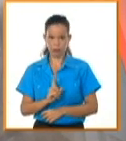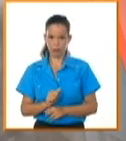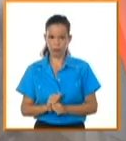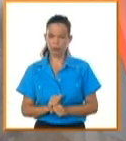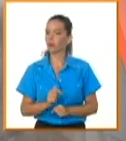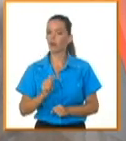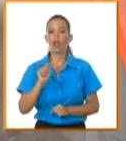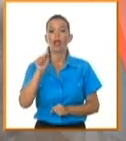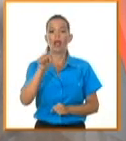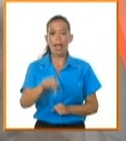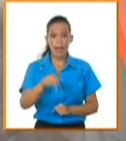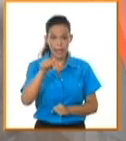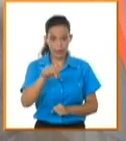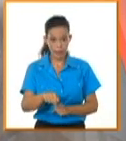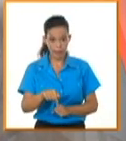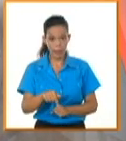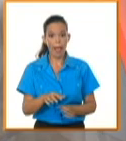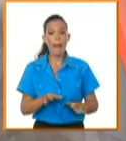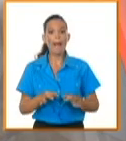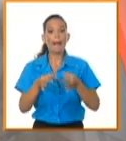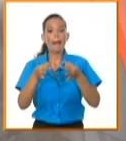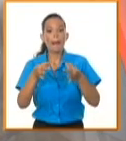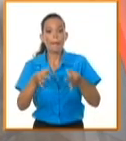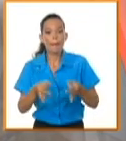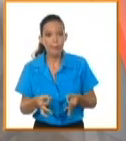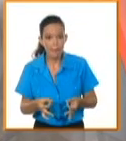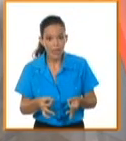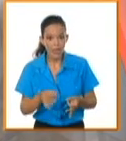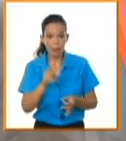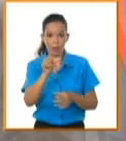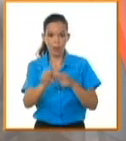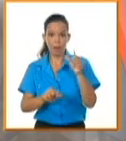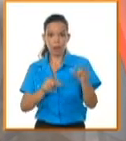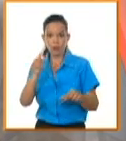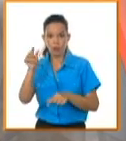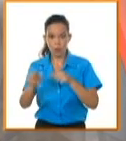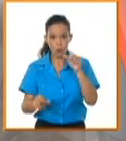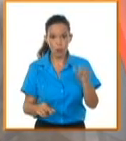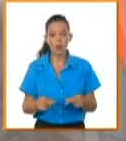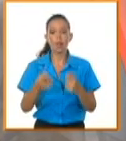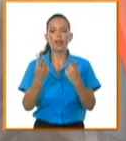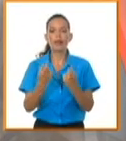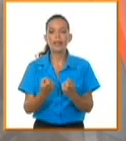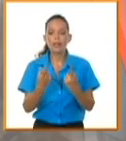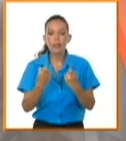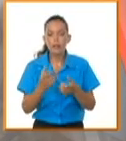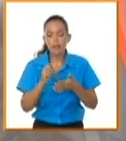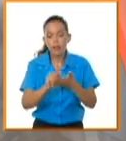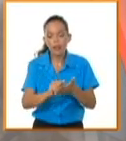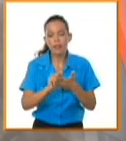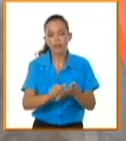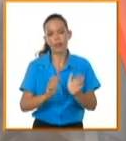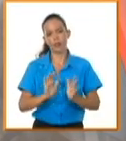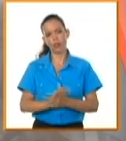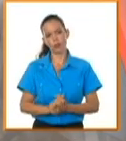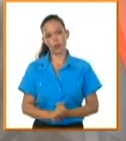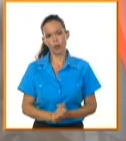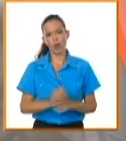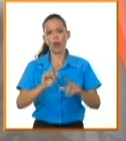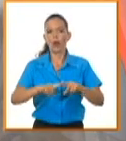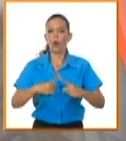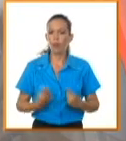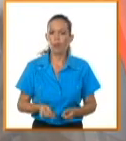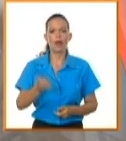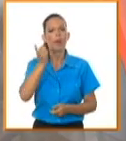de que el mismo pueblo que el mismo Cliente va a demandar ese servicio porque tiene ventaja porque tiene facilidades